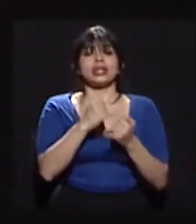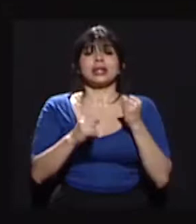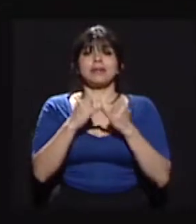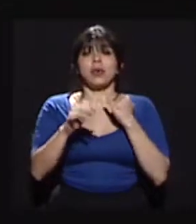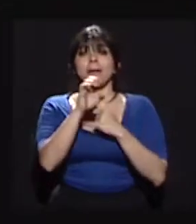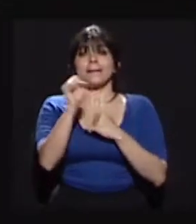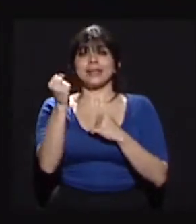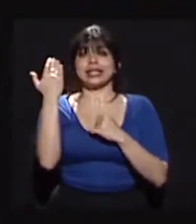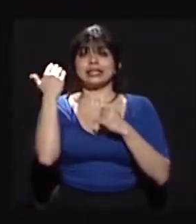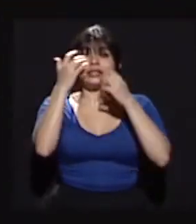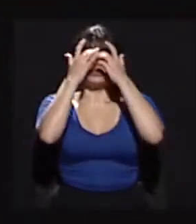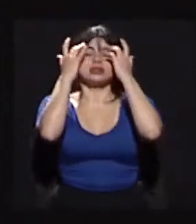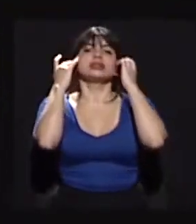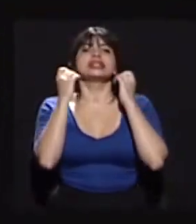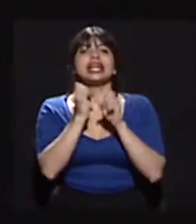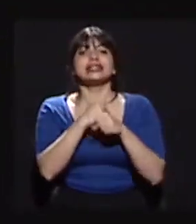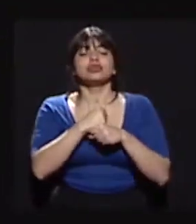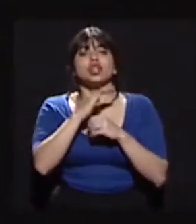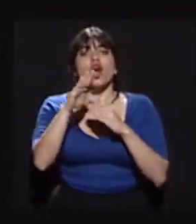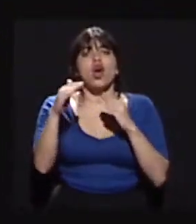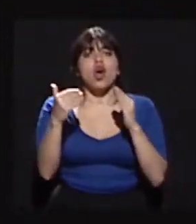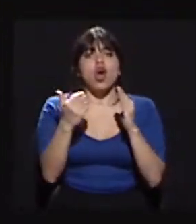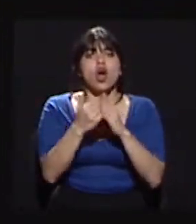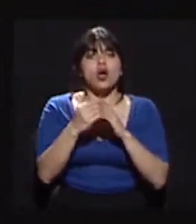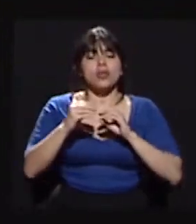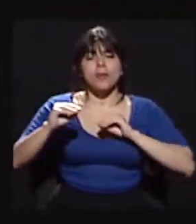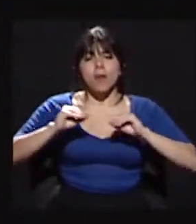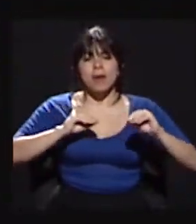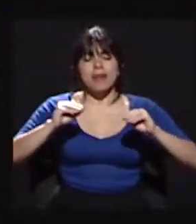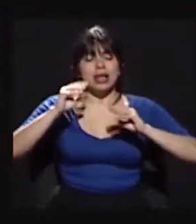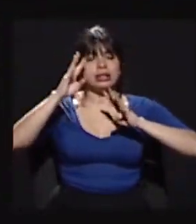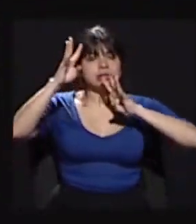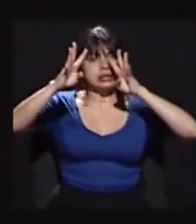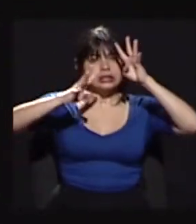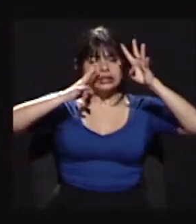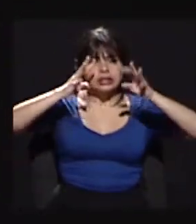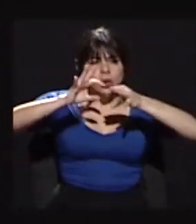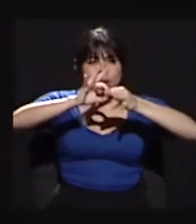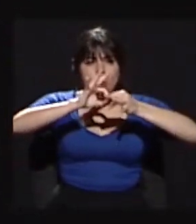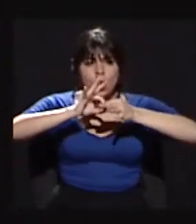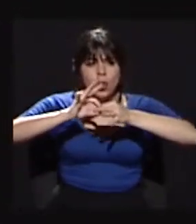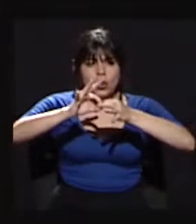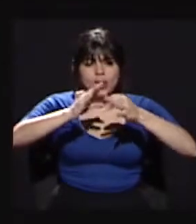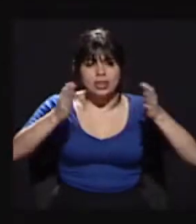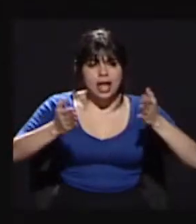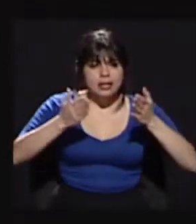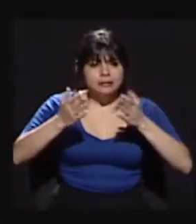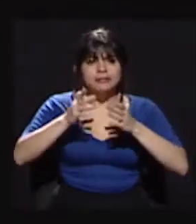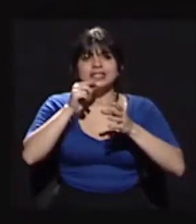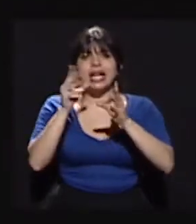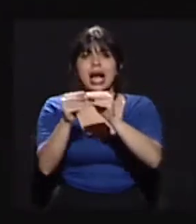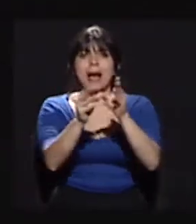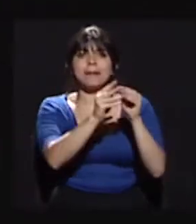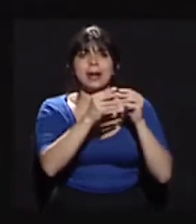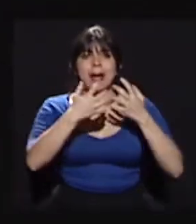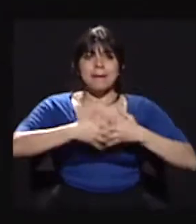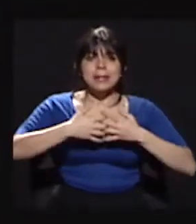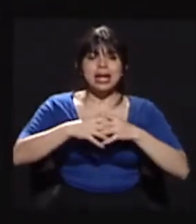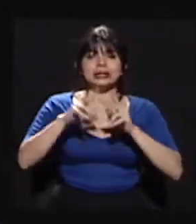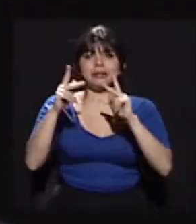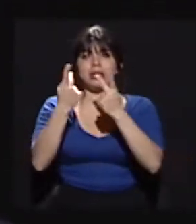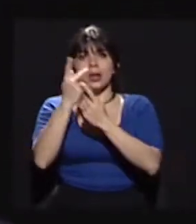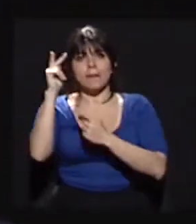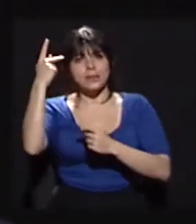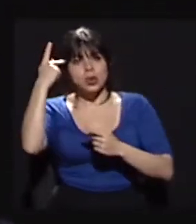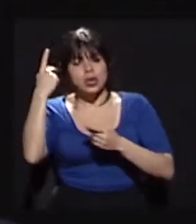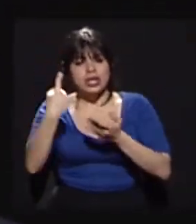hicimos todos los movimientos imaginables en coordinación con las cámaras empresariales y con los partidos políticos